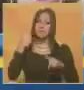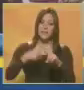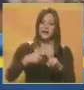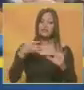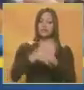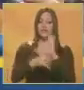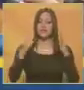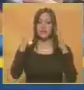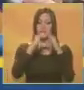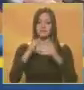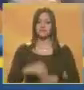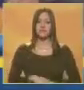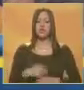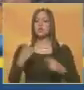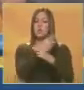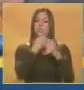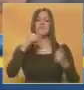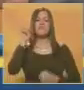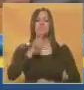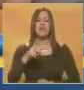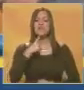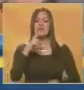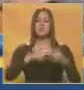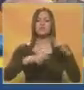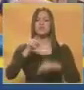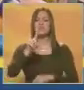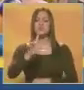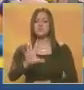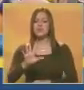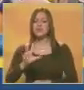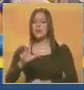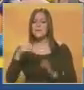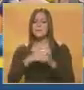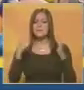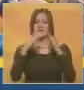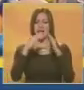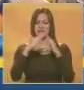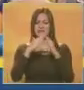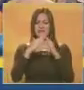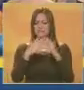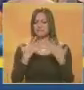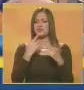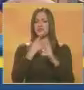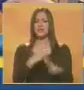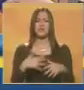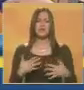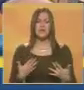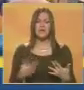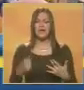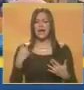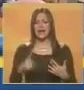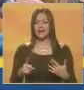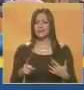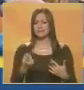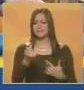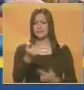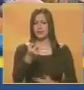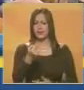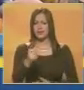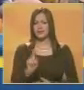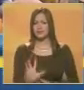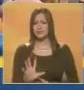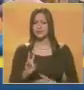de la vivienda. Y prometió que en Venezuela se construirían 153 mil viviendas y resulta que llegaron escasamente